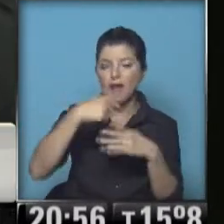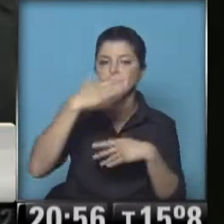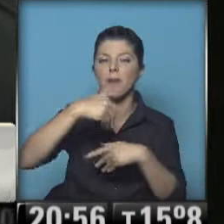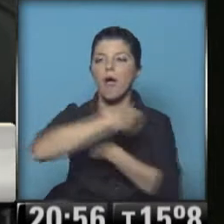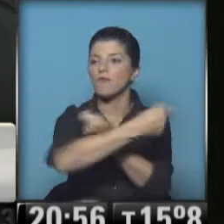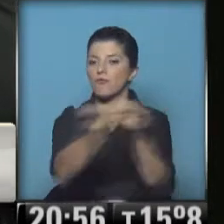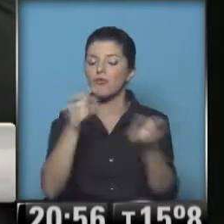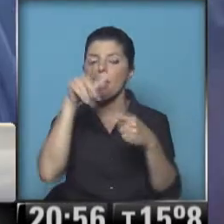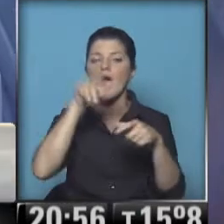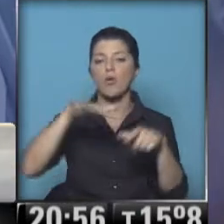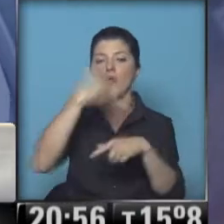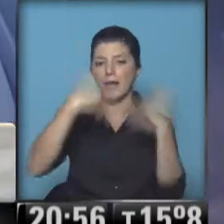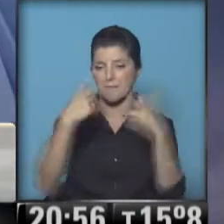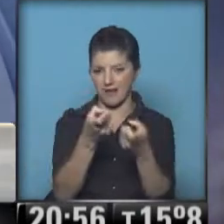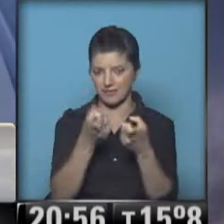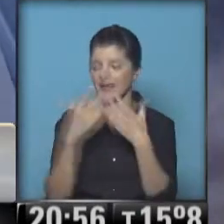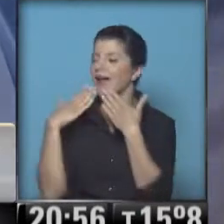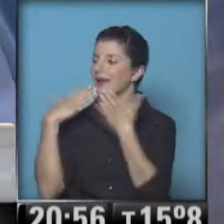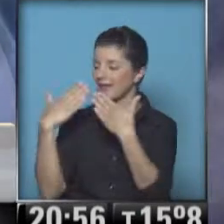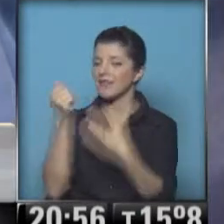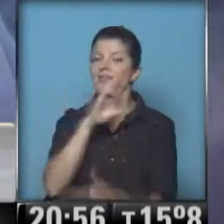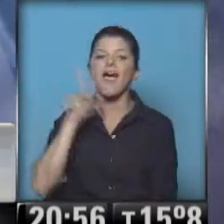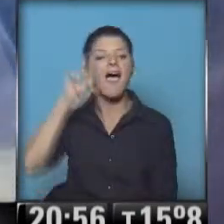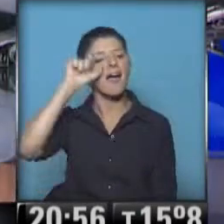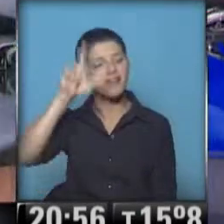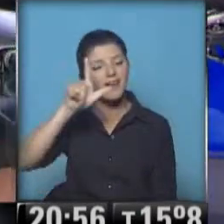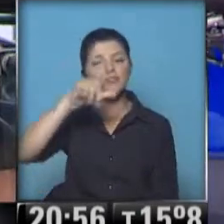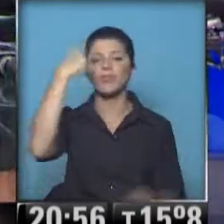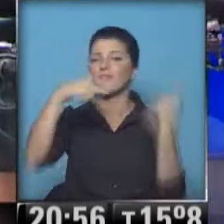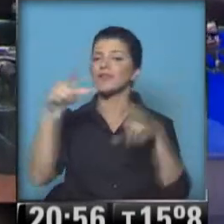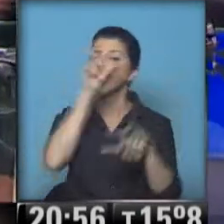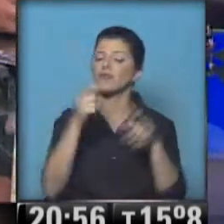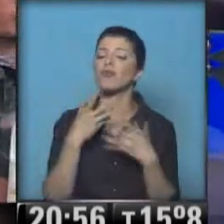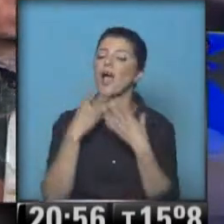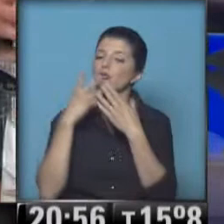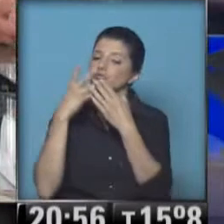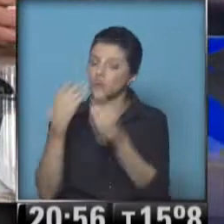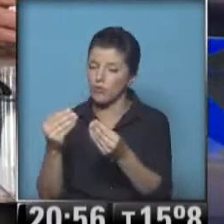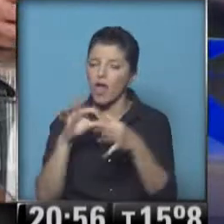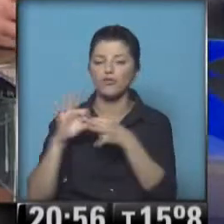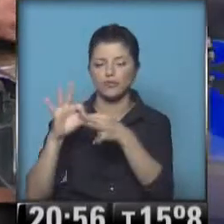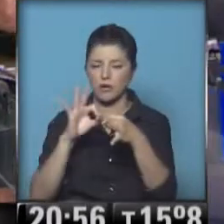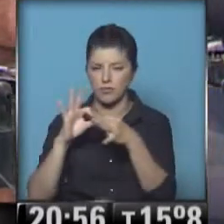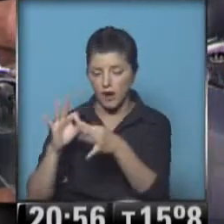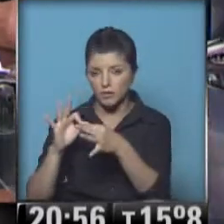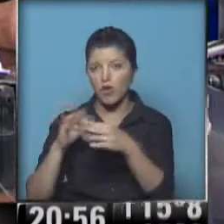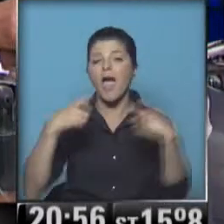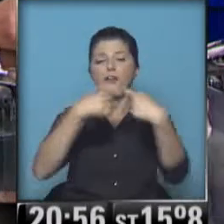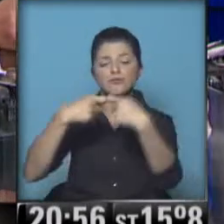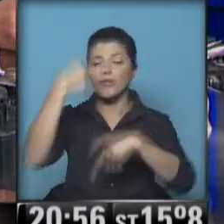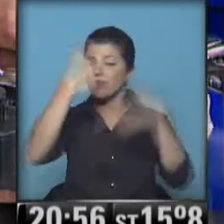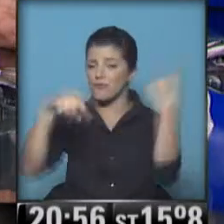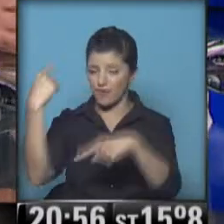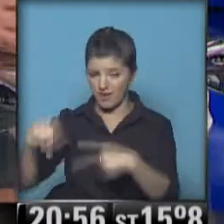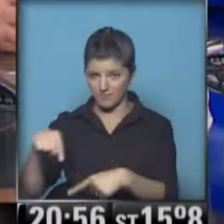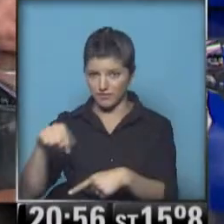las zonas más afectadas. Muchas gracias, Ariel. Es mucha la gente que está brindando ayuda solidaria, muchas organizaciones,